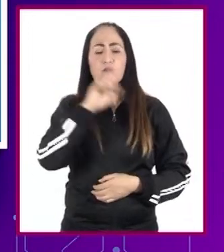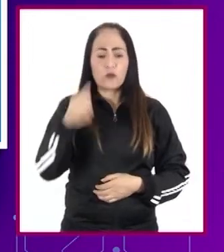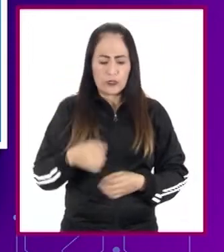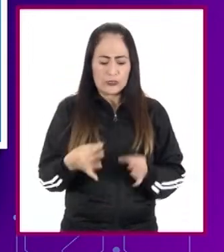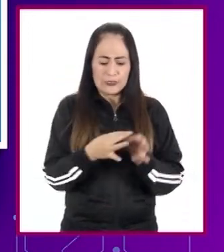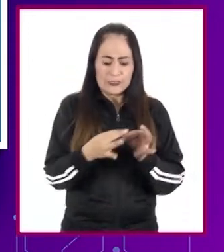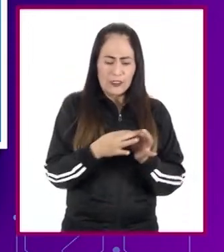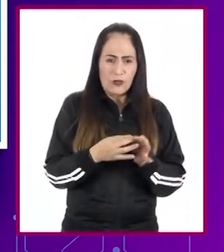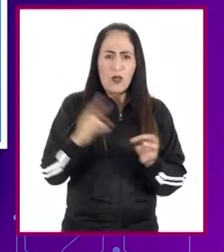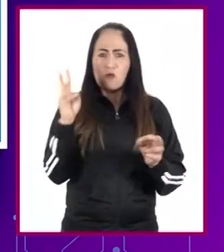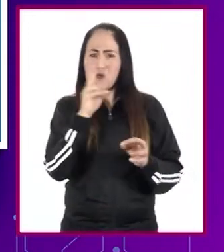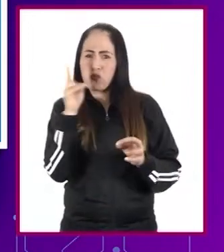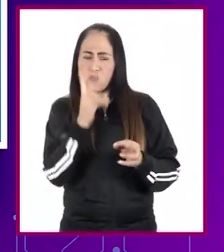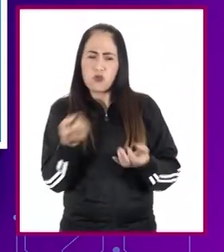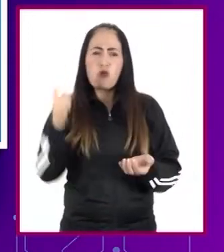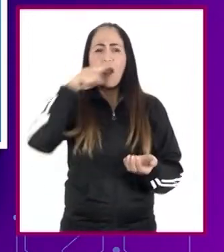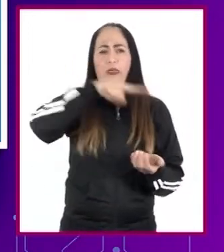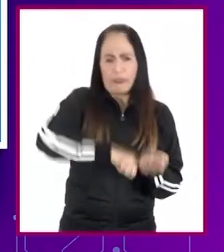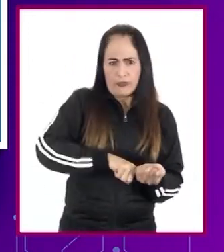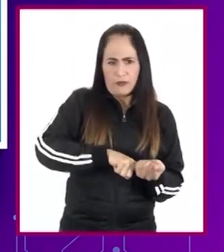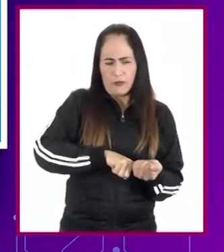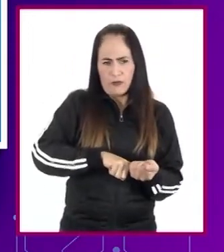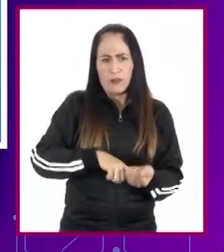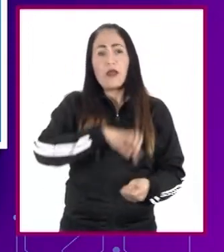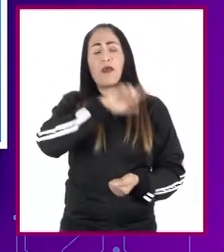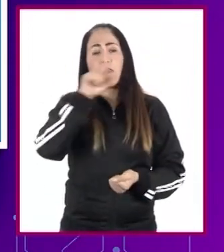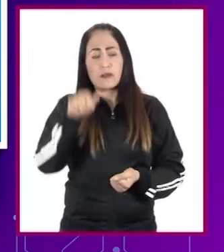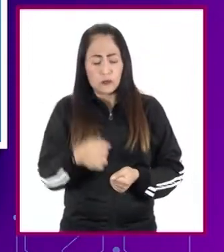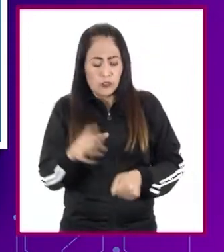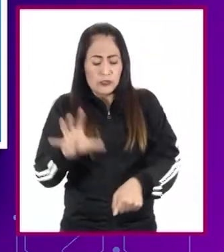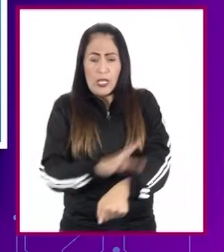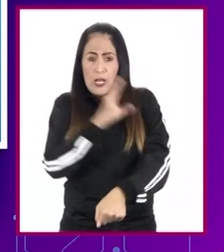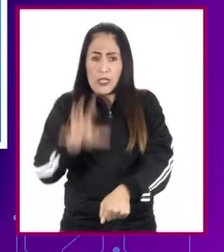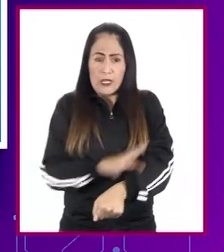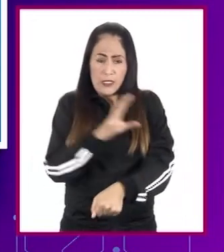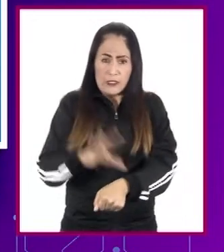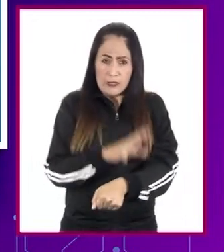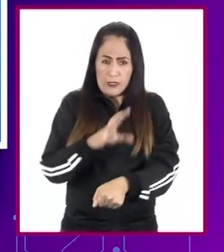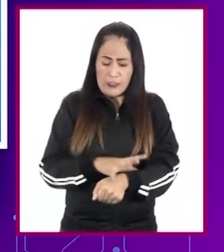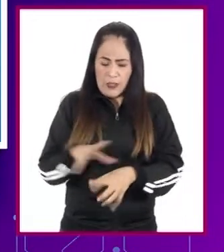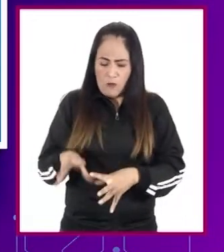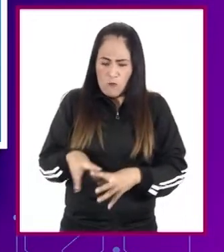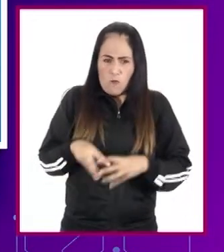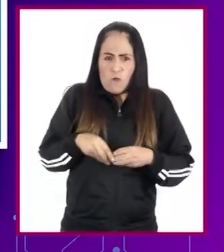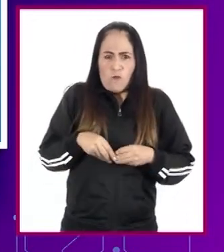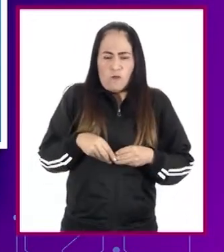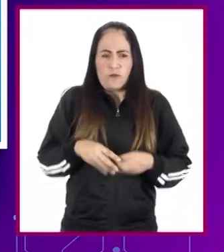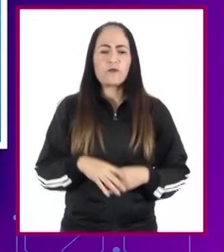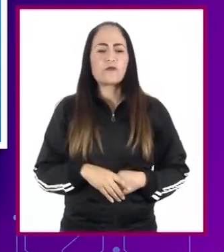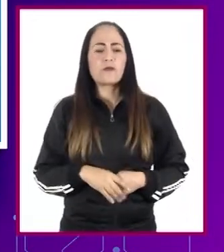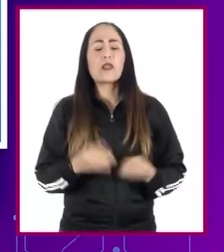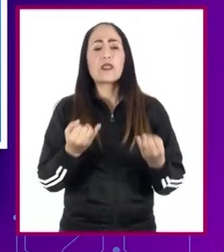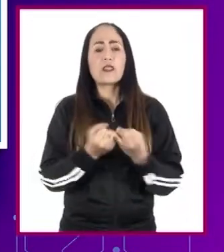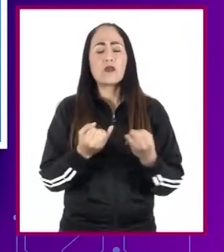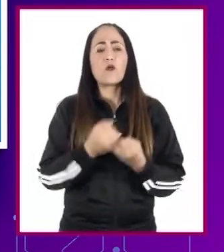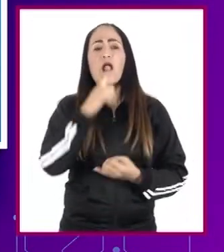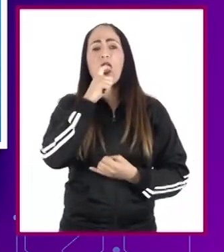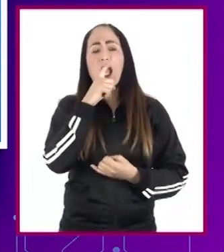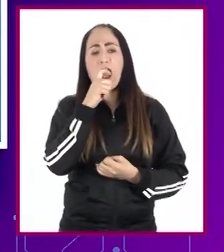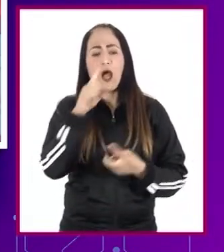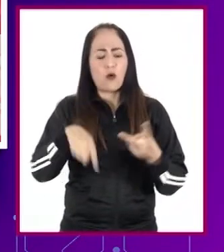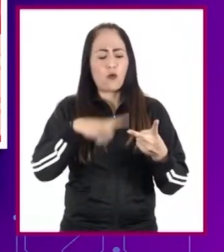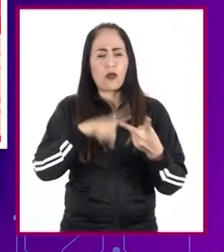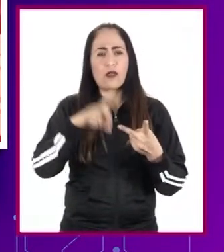los carbohidratos y como consecuencia, se obtiene la energía contenida en ellos, además de que se forma agua y dióxido de